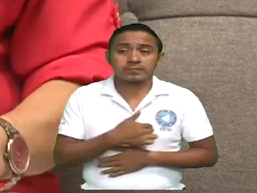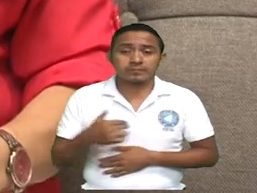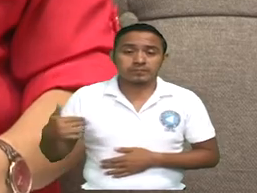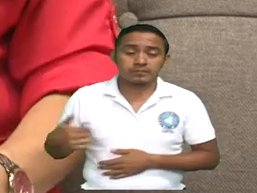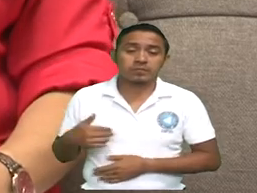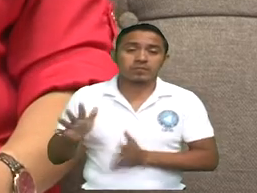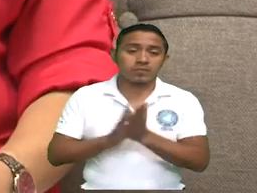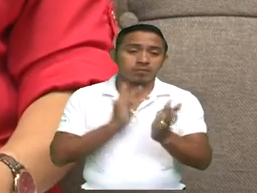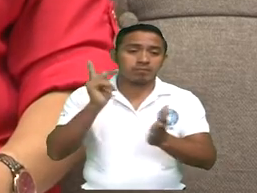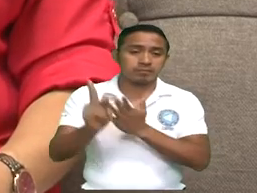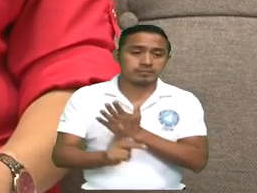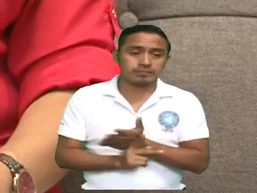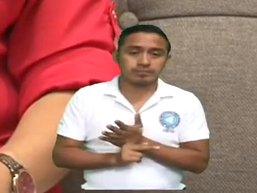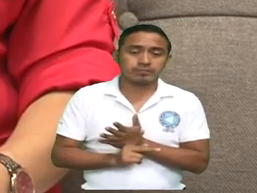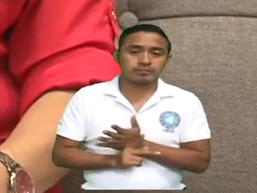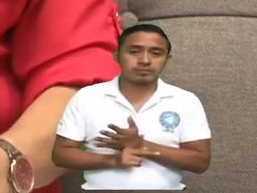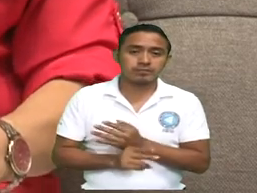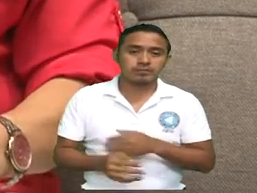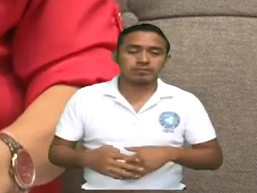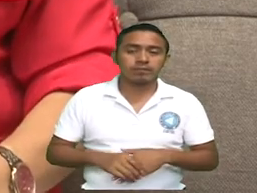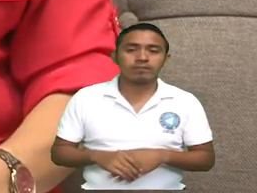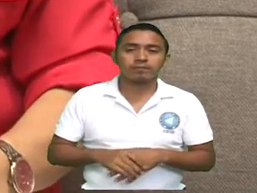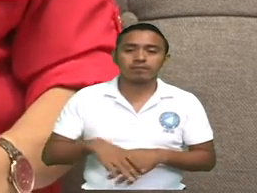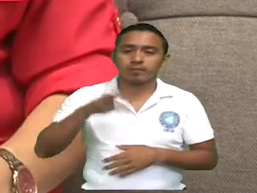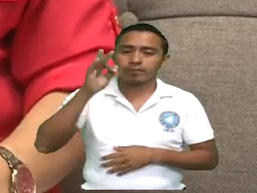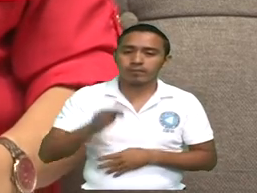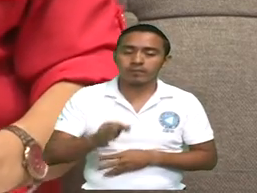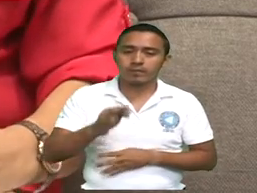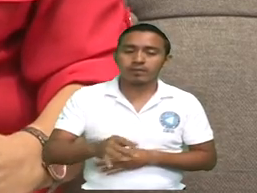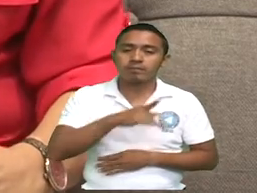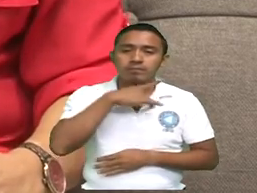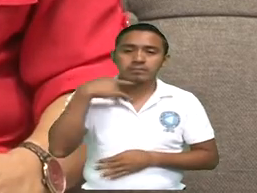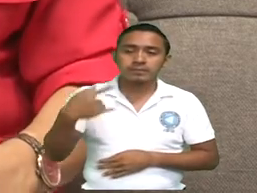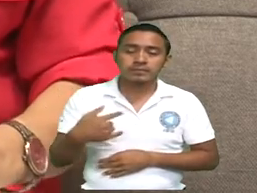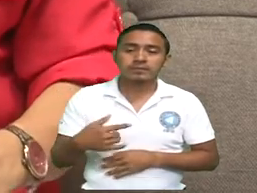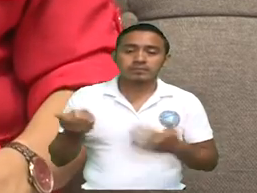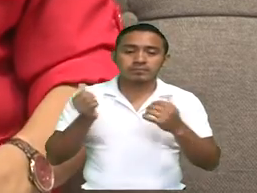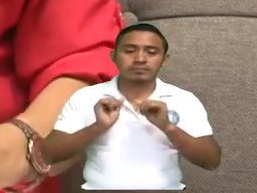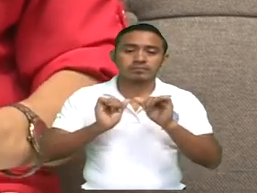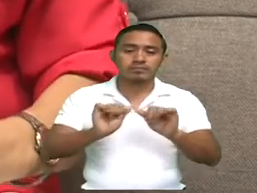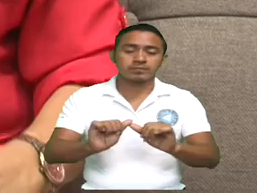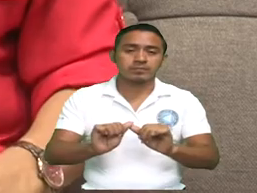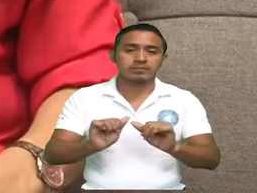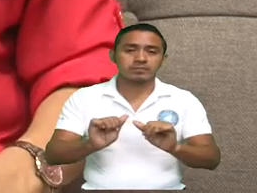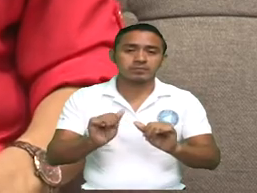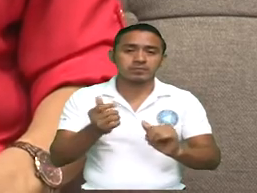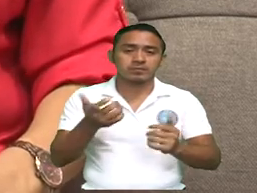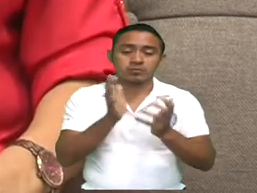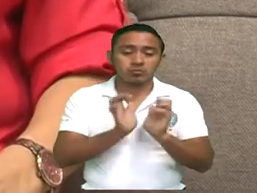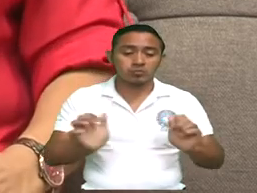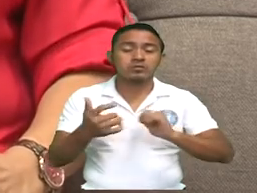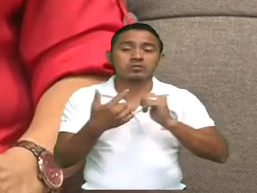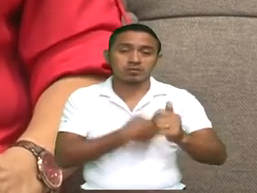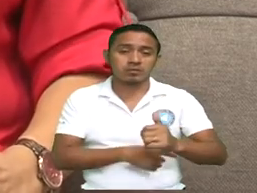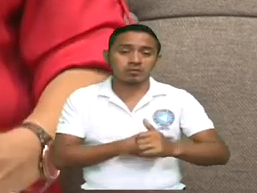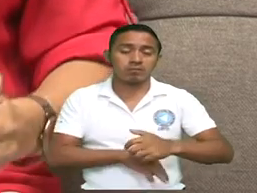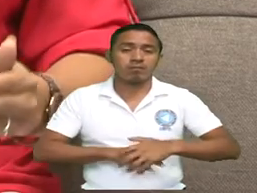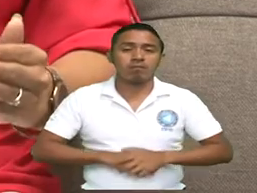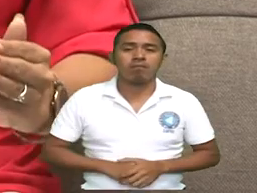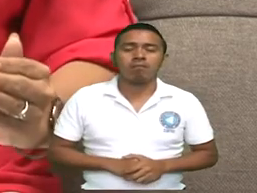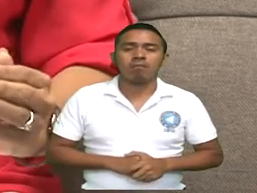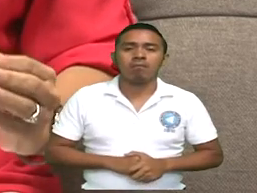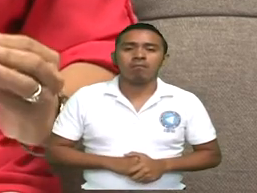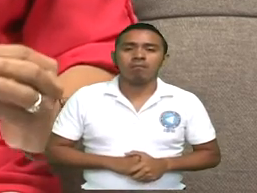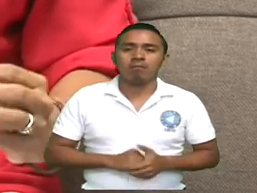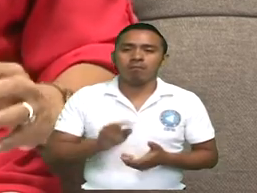un programa que garantice realmente la permanencia de los estudiantes en la escuela. Y